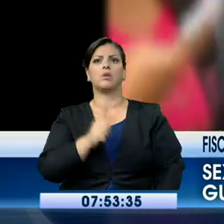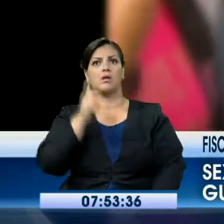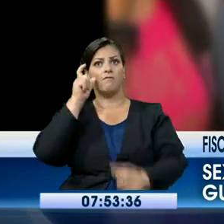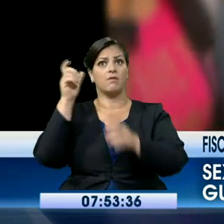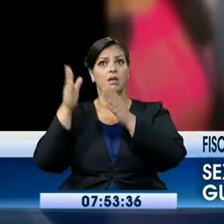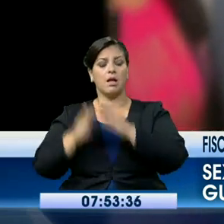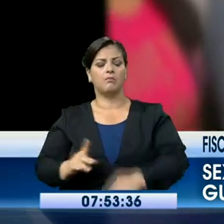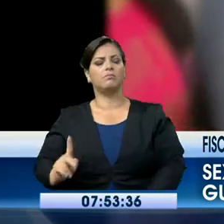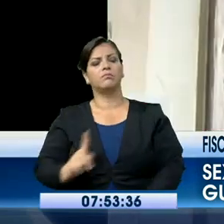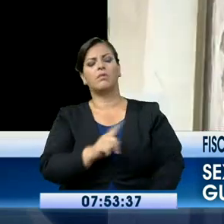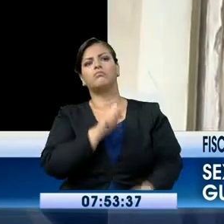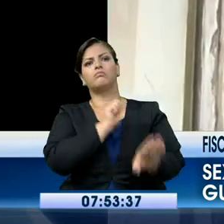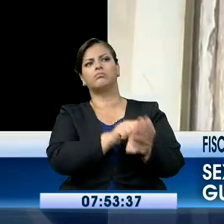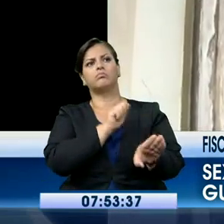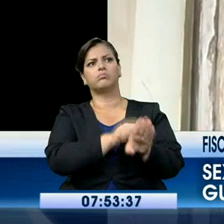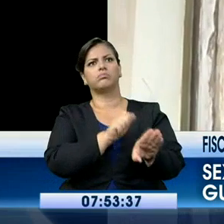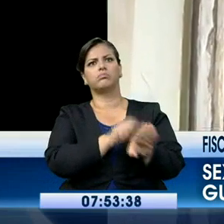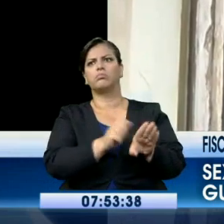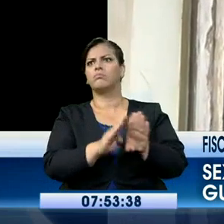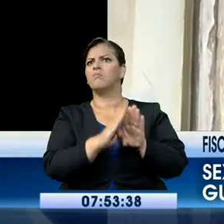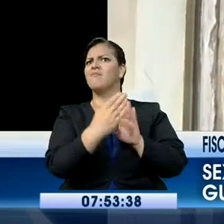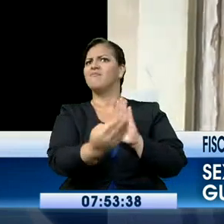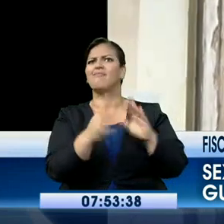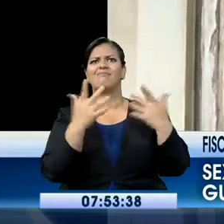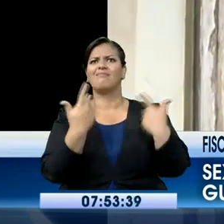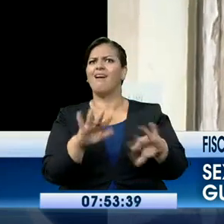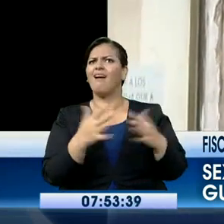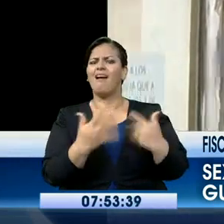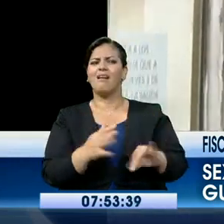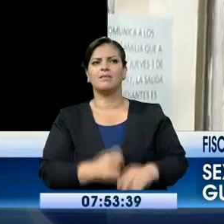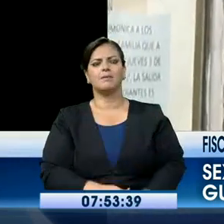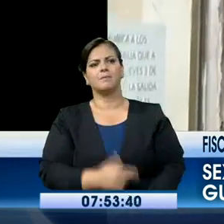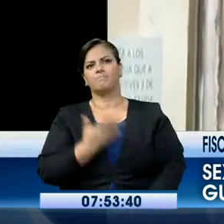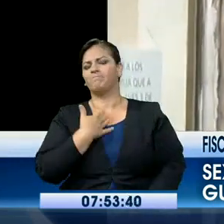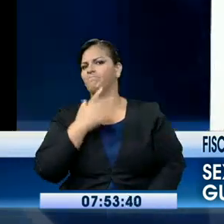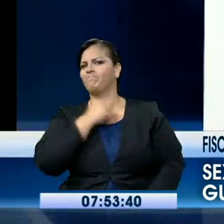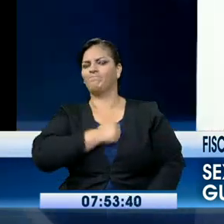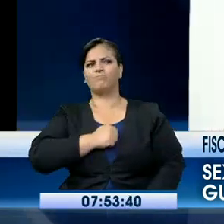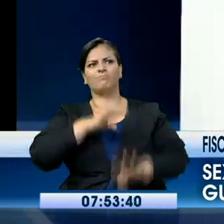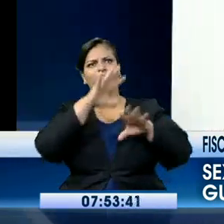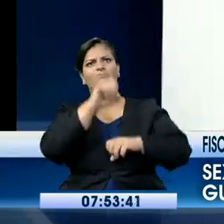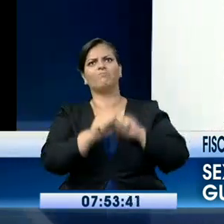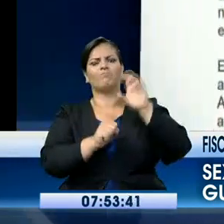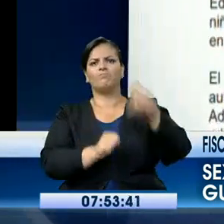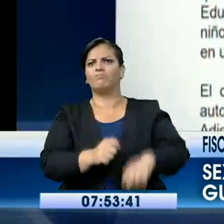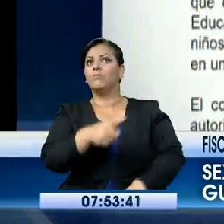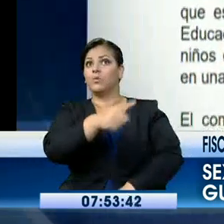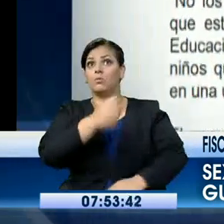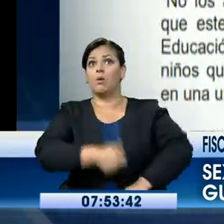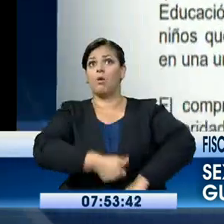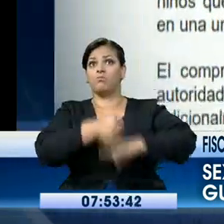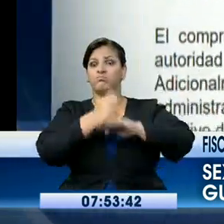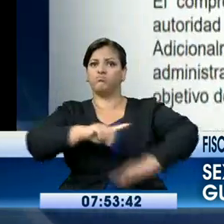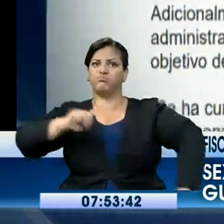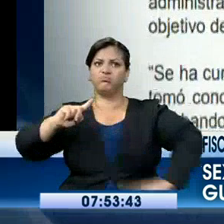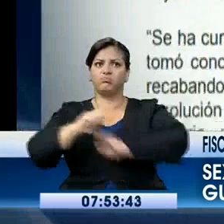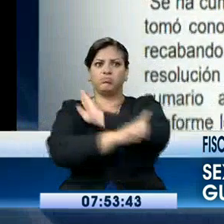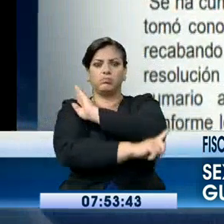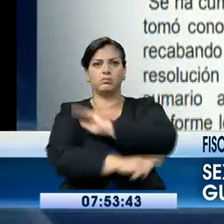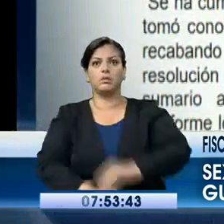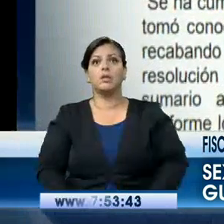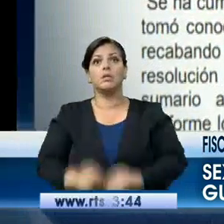del sospechoso. Por esto se abrirá un expediente por el delito de omisión. Por su parte, la subsecretaria de Educación de la Zona